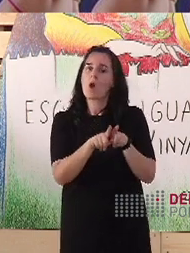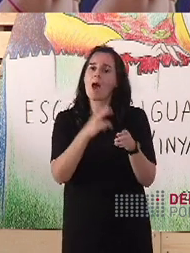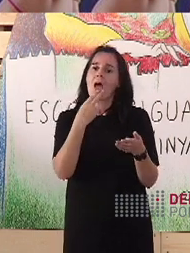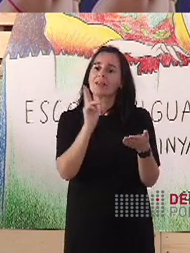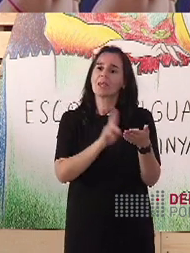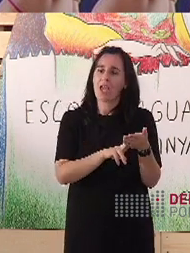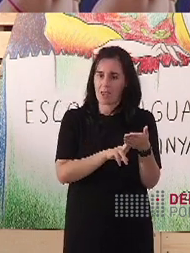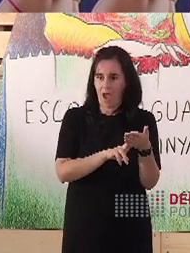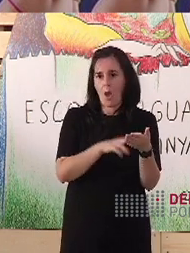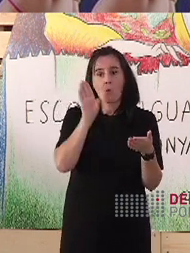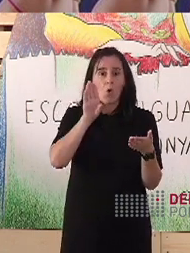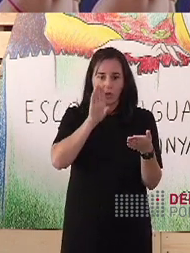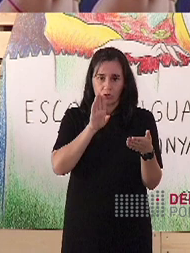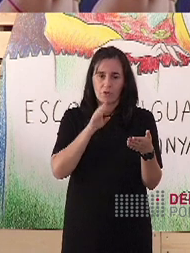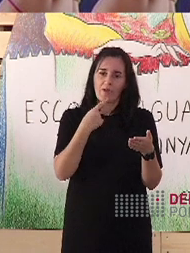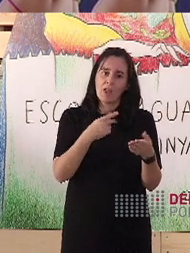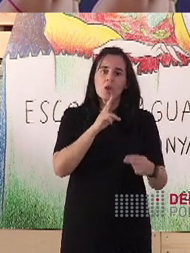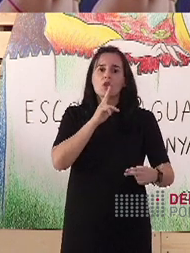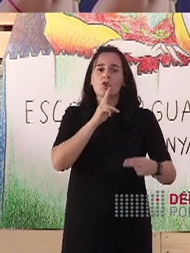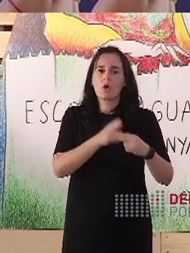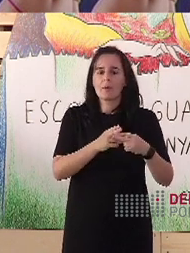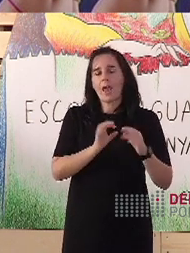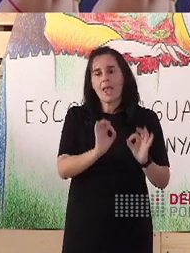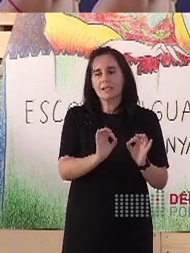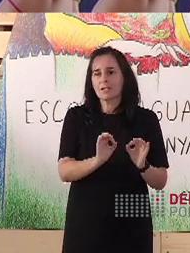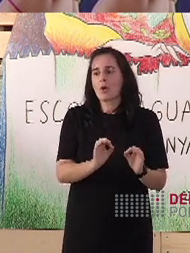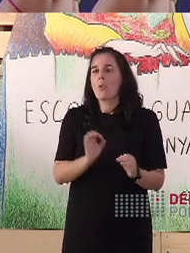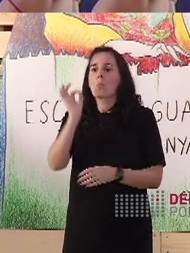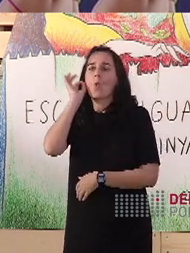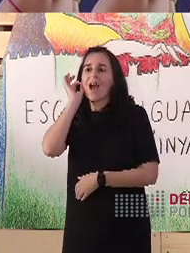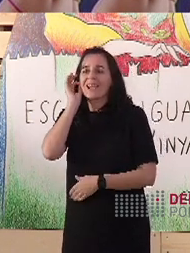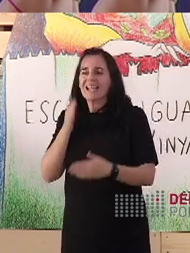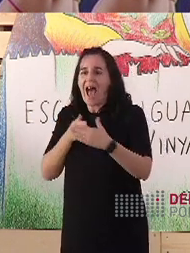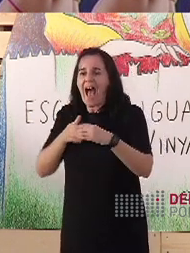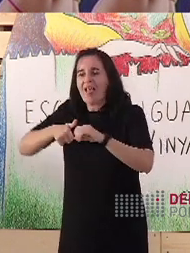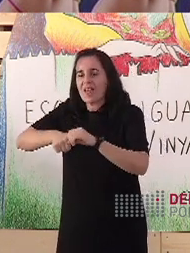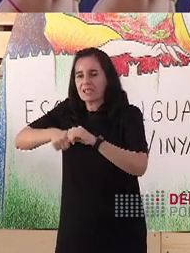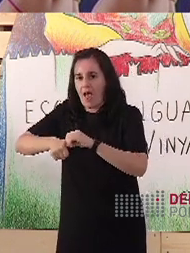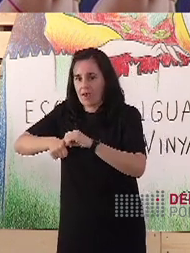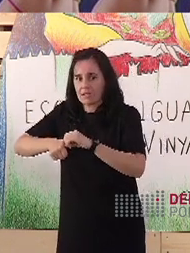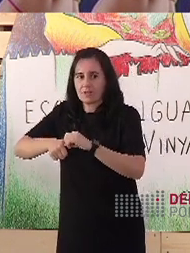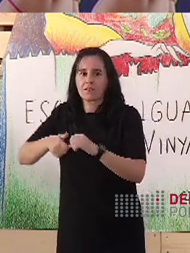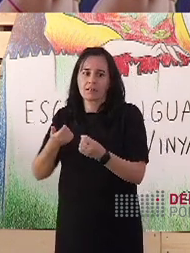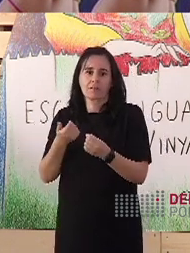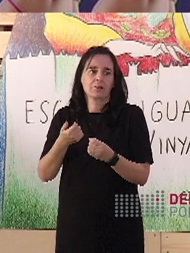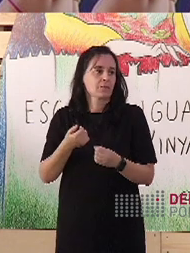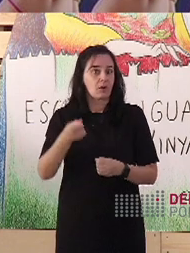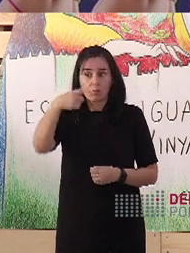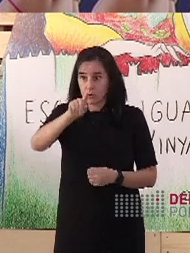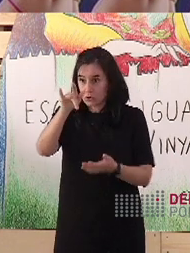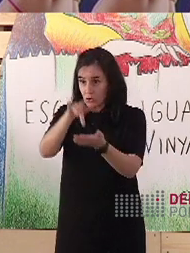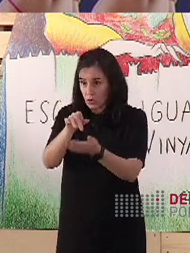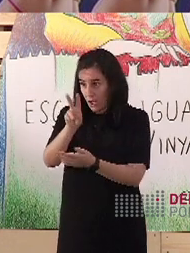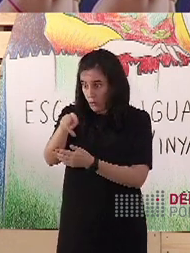es muy bonita, se llama Mujeres Atascadas, está causando furor, tiene muchísimo éxito. Y como Porque podéis no, no ver, os ha pasado nunca, no os